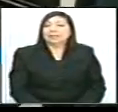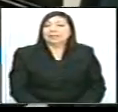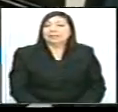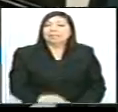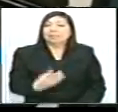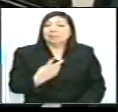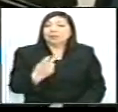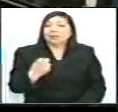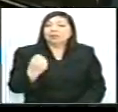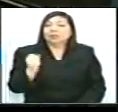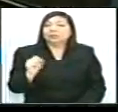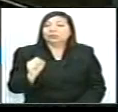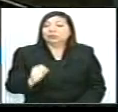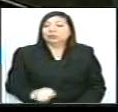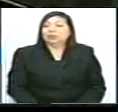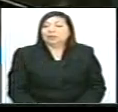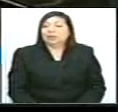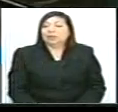342 millones de soles.